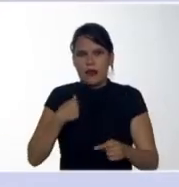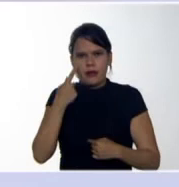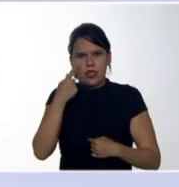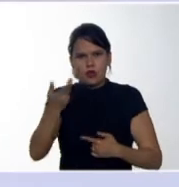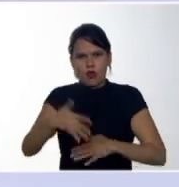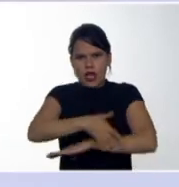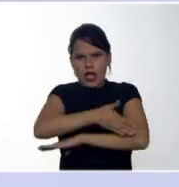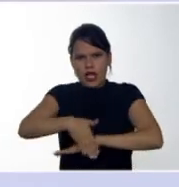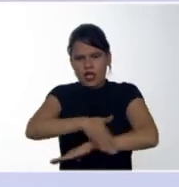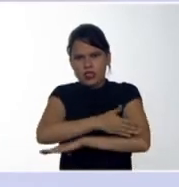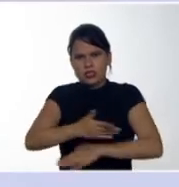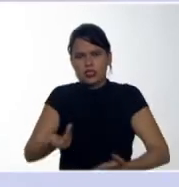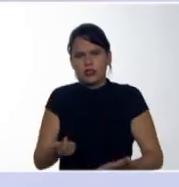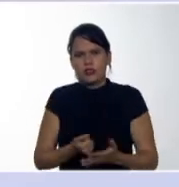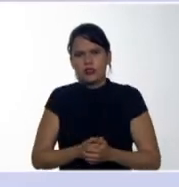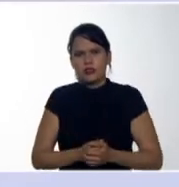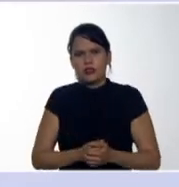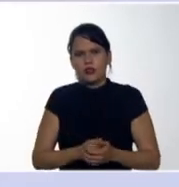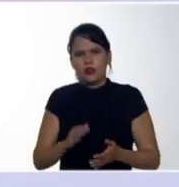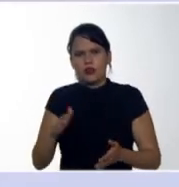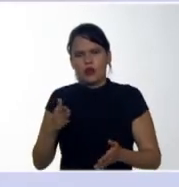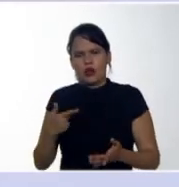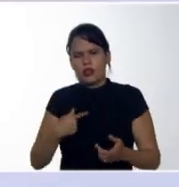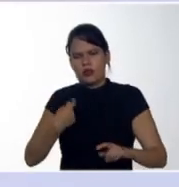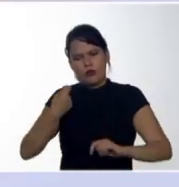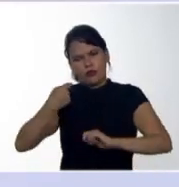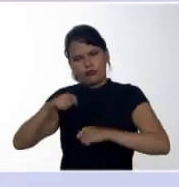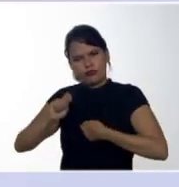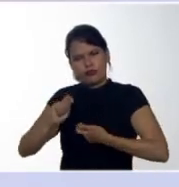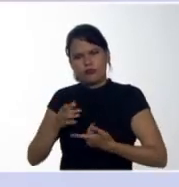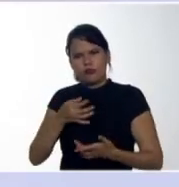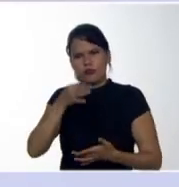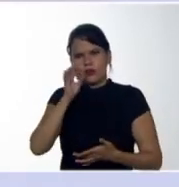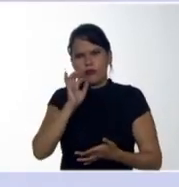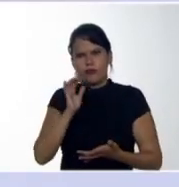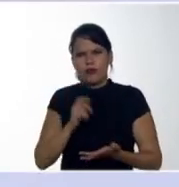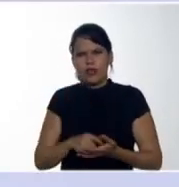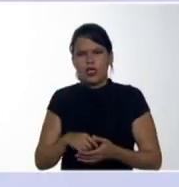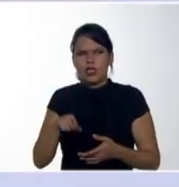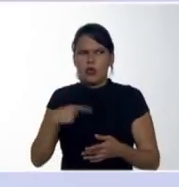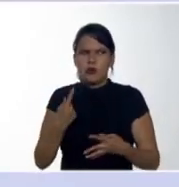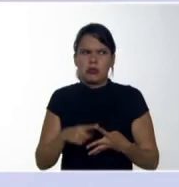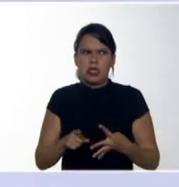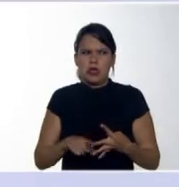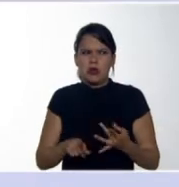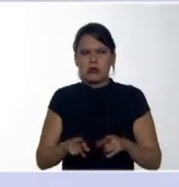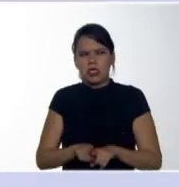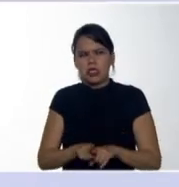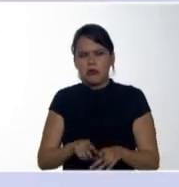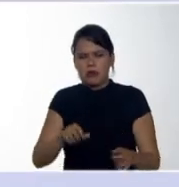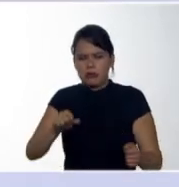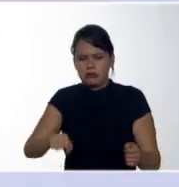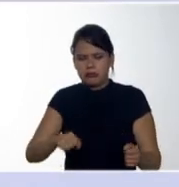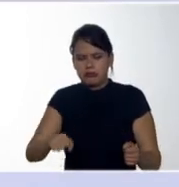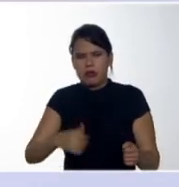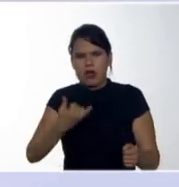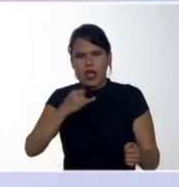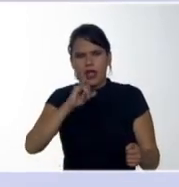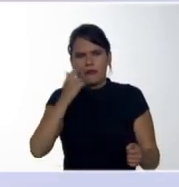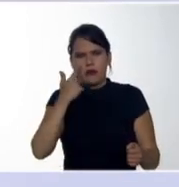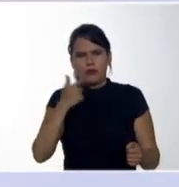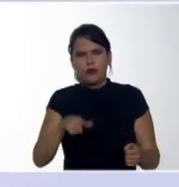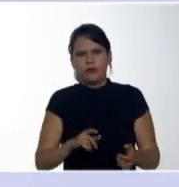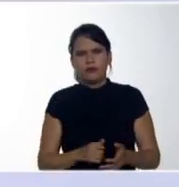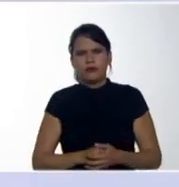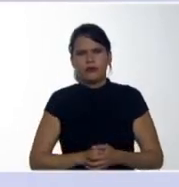calle cuando venden el café, entre otros artículos que pueden ser trillados ahí mismo en su presencia.